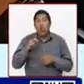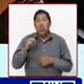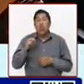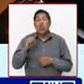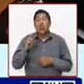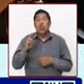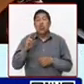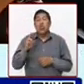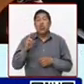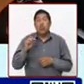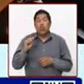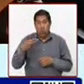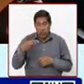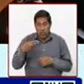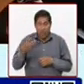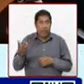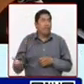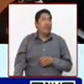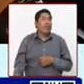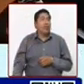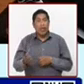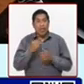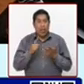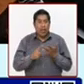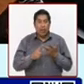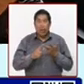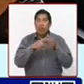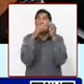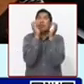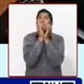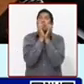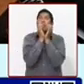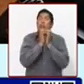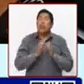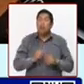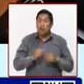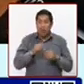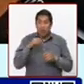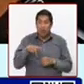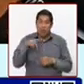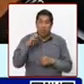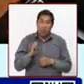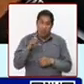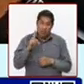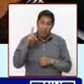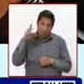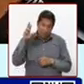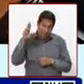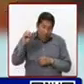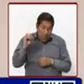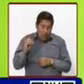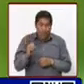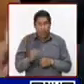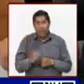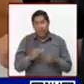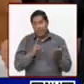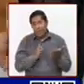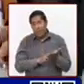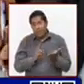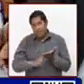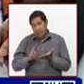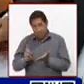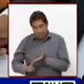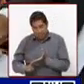Nora Herminia Mamani Cabrera, y el defensor del pueblo, Pedro Francisco Callisaya Aro.